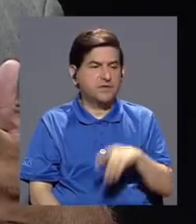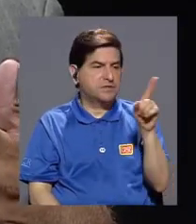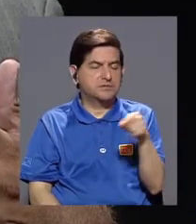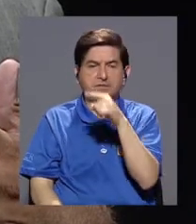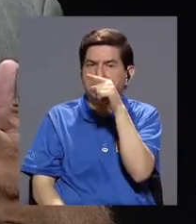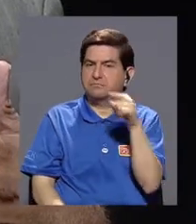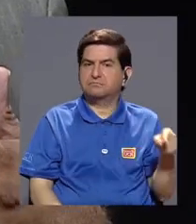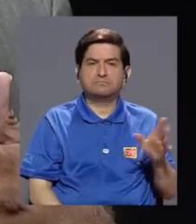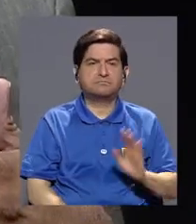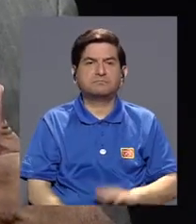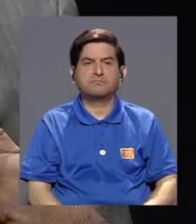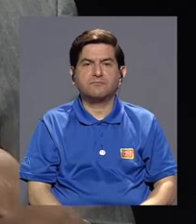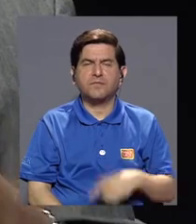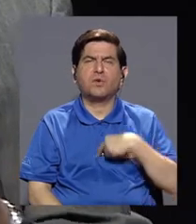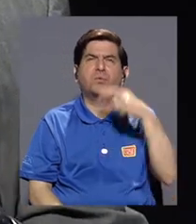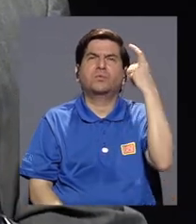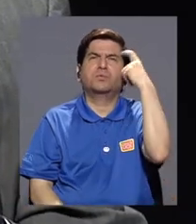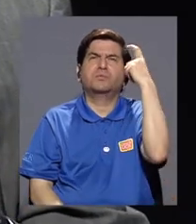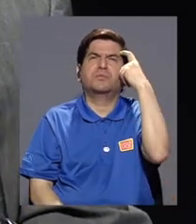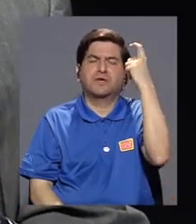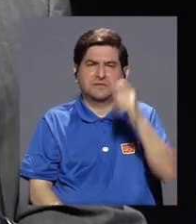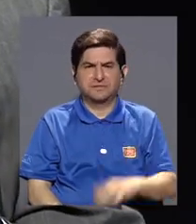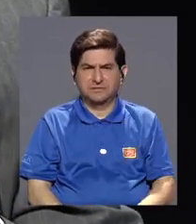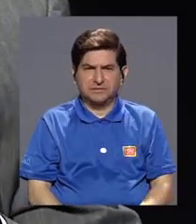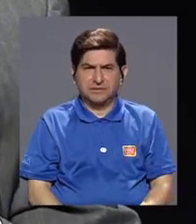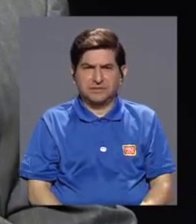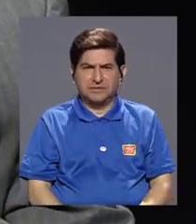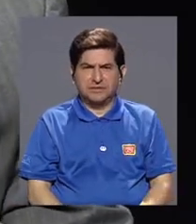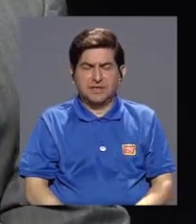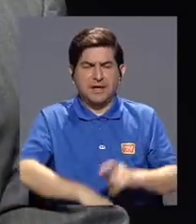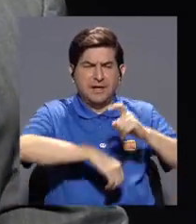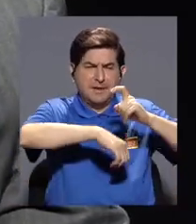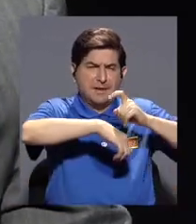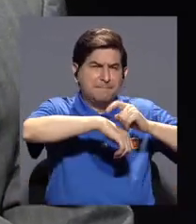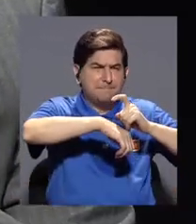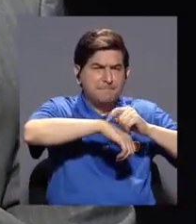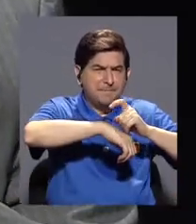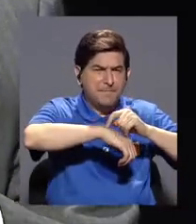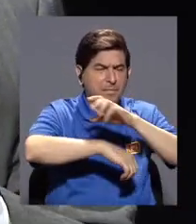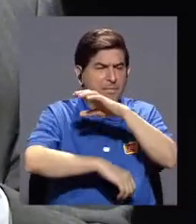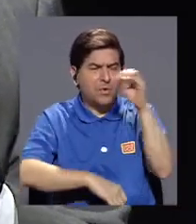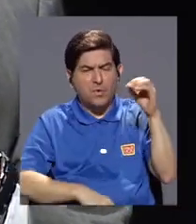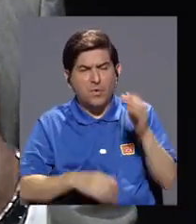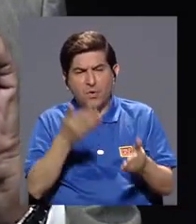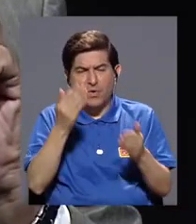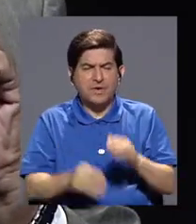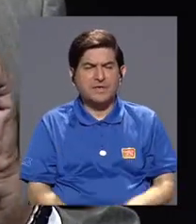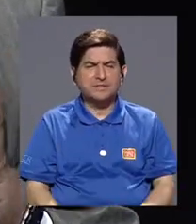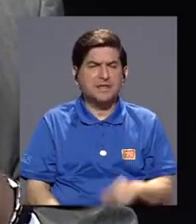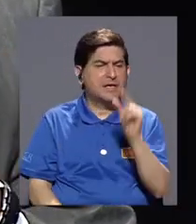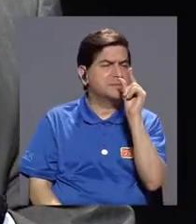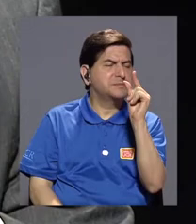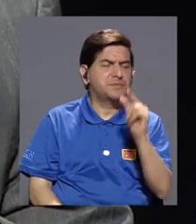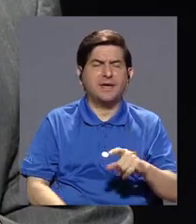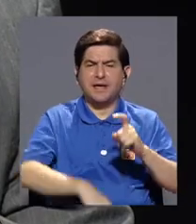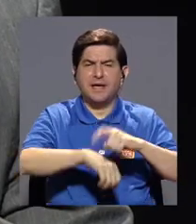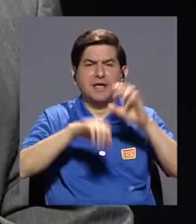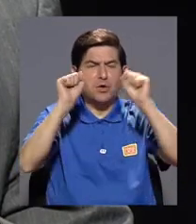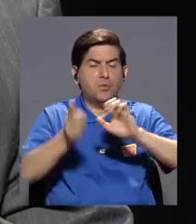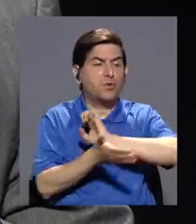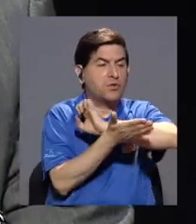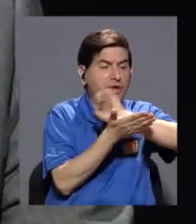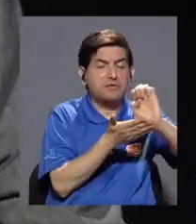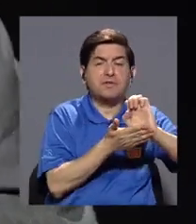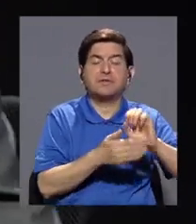Y entonces uno puede pensar que hay un periodo, hay un, Hay un pequeño lapso de tiempo donde eso se